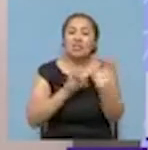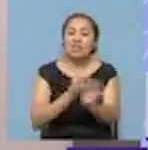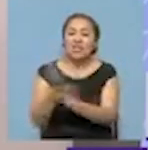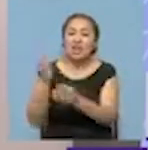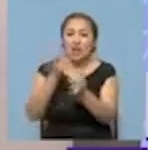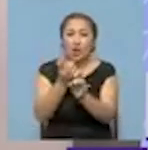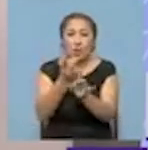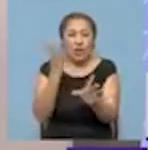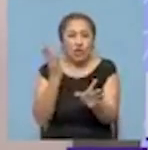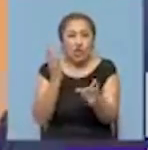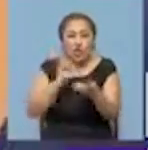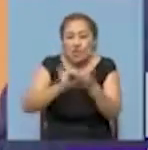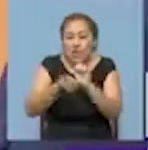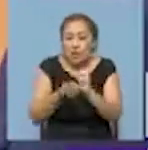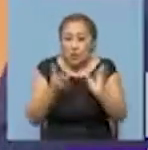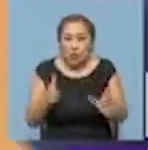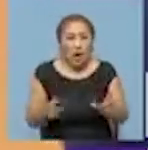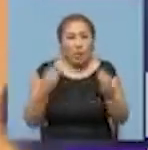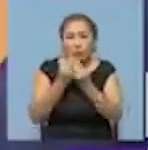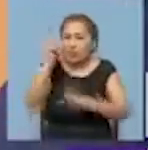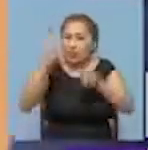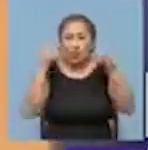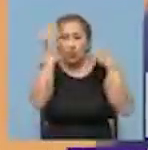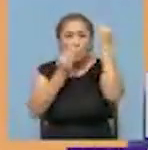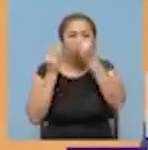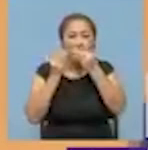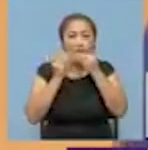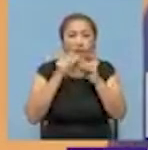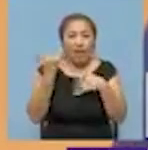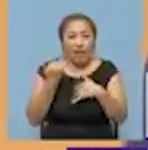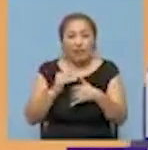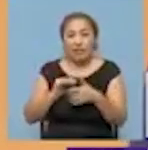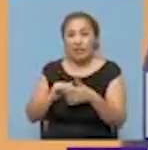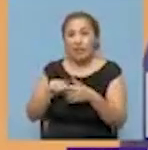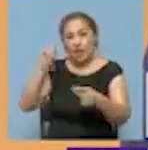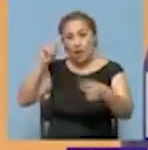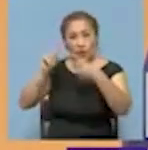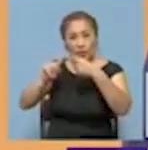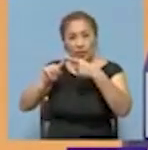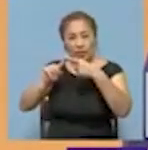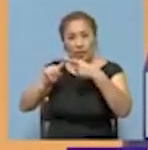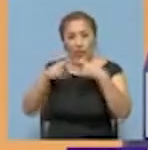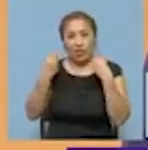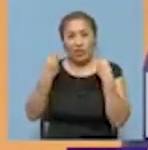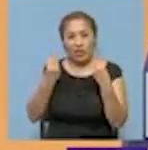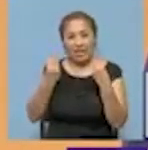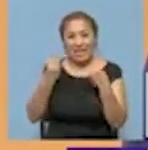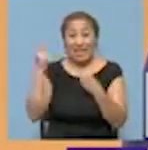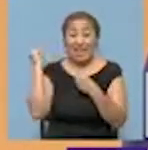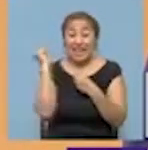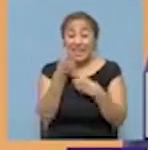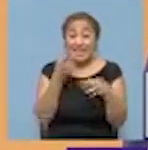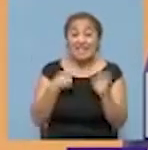sexual identidad de género exactamente exactamente mira la finalidad última de estas políticas